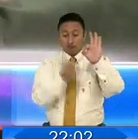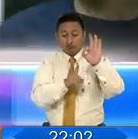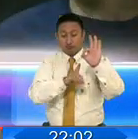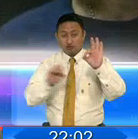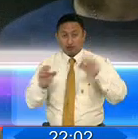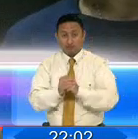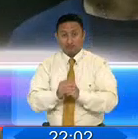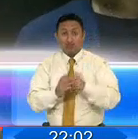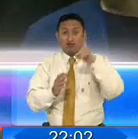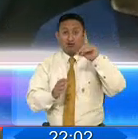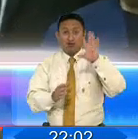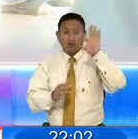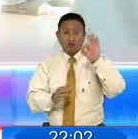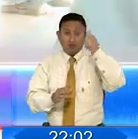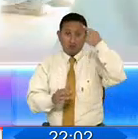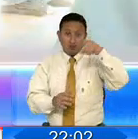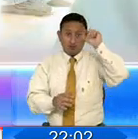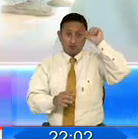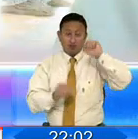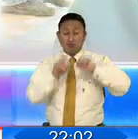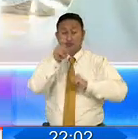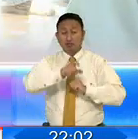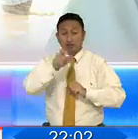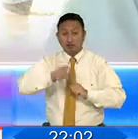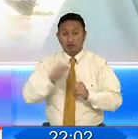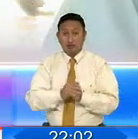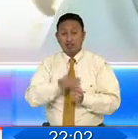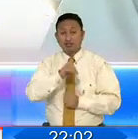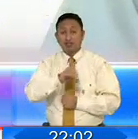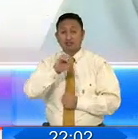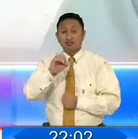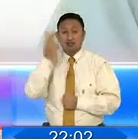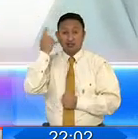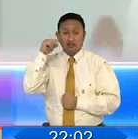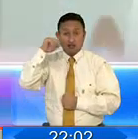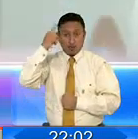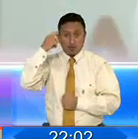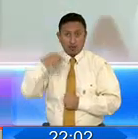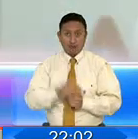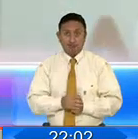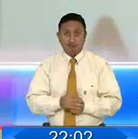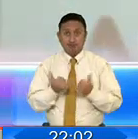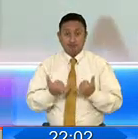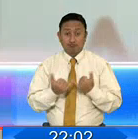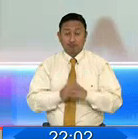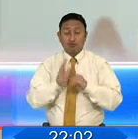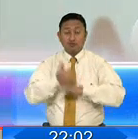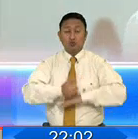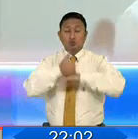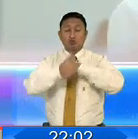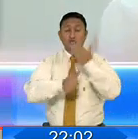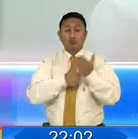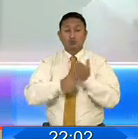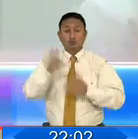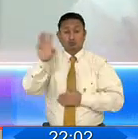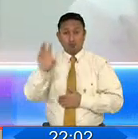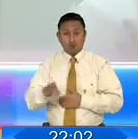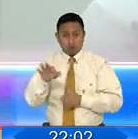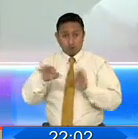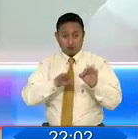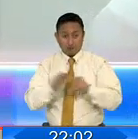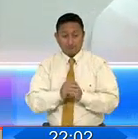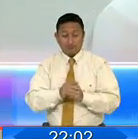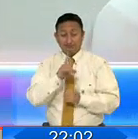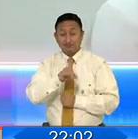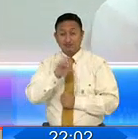9 millones de personas desde los 16 años en adelante en los primeros 100 días de gobierno. Ahora, la titular de la cartera del ramo indicó que luego de los